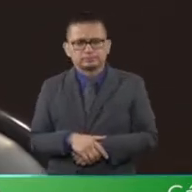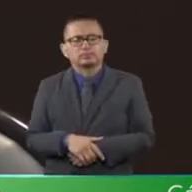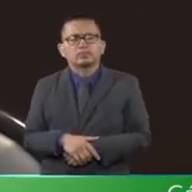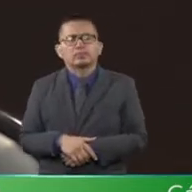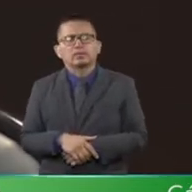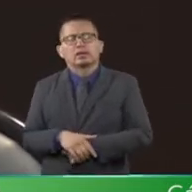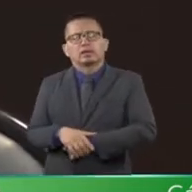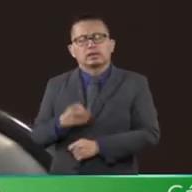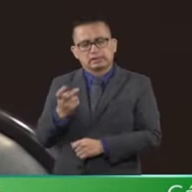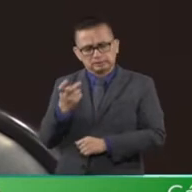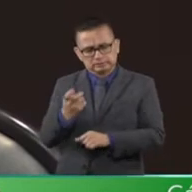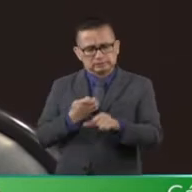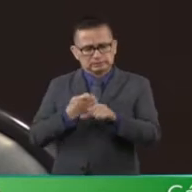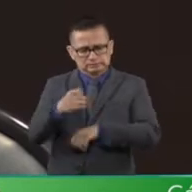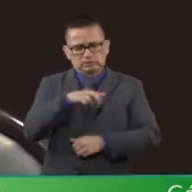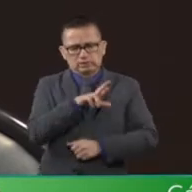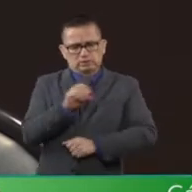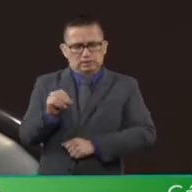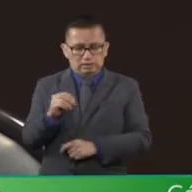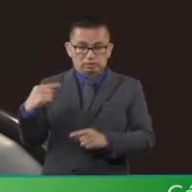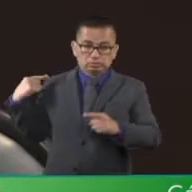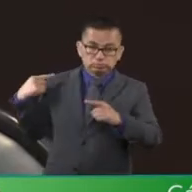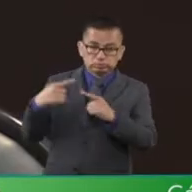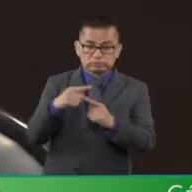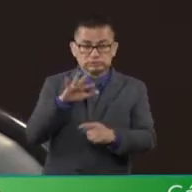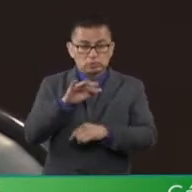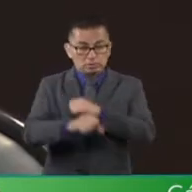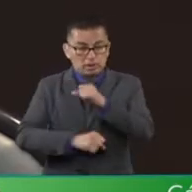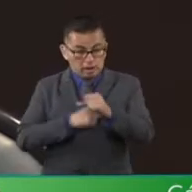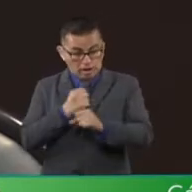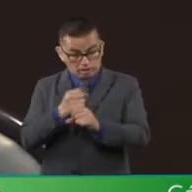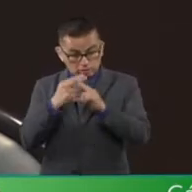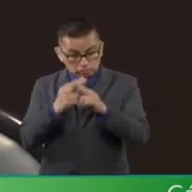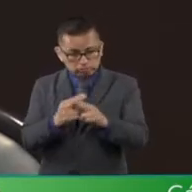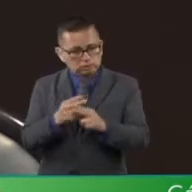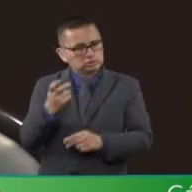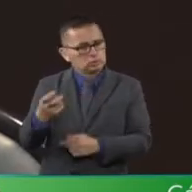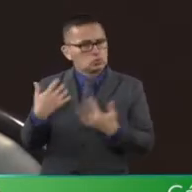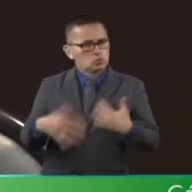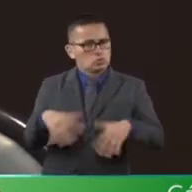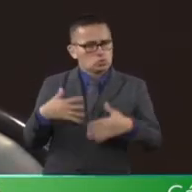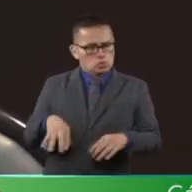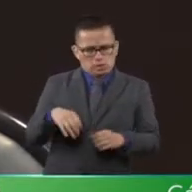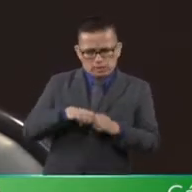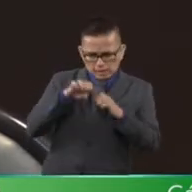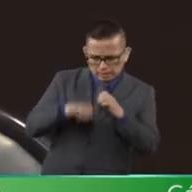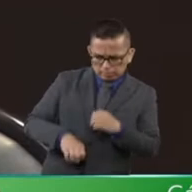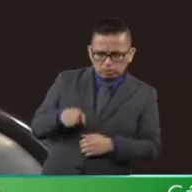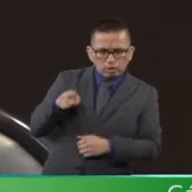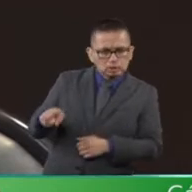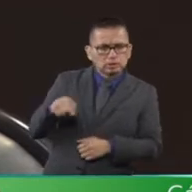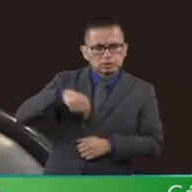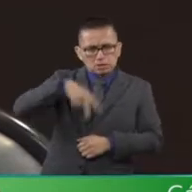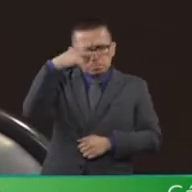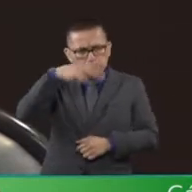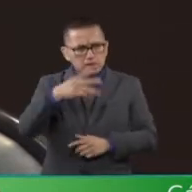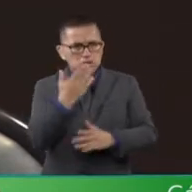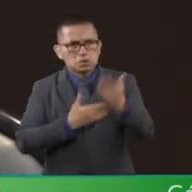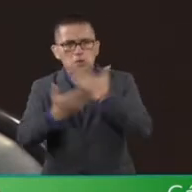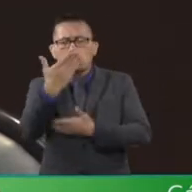existencia del estado de quintanar deben de ser ejemplo de que la grandeza de México es gracias a las